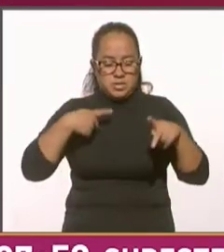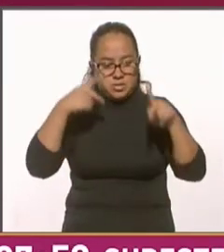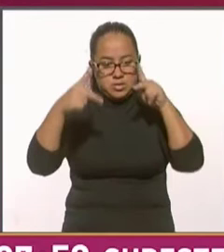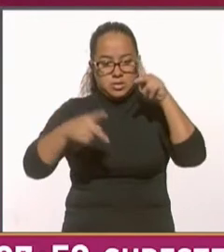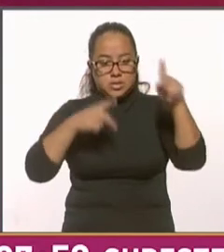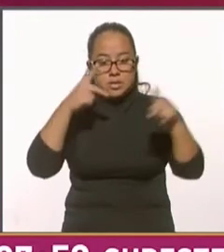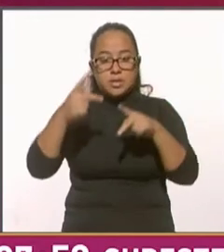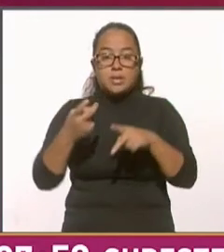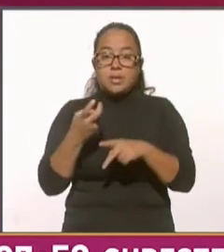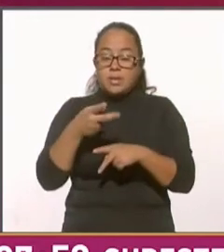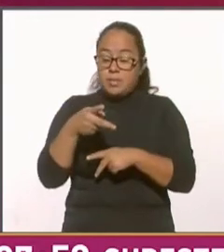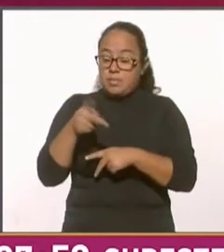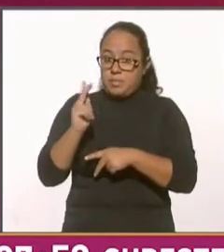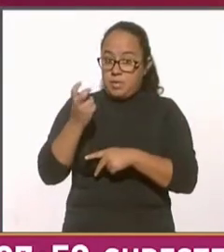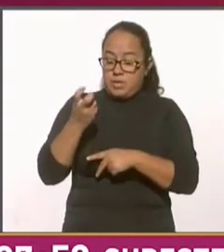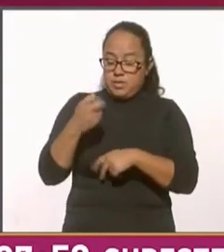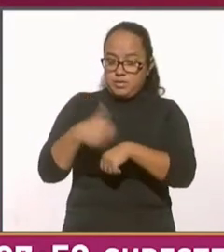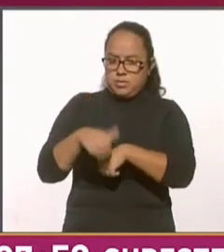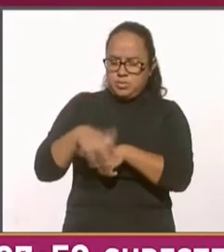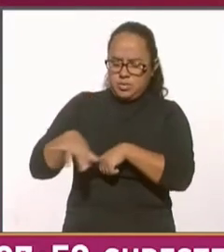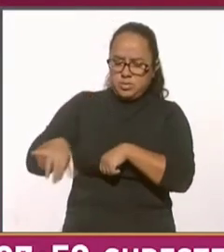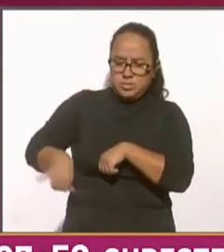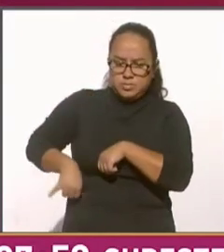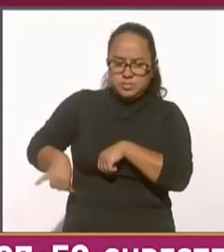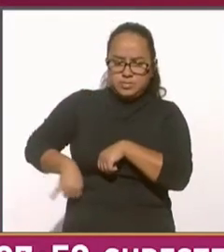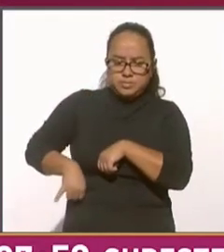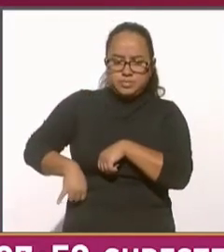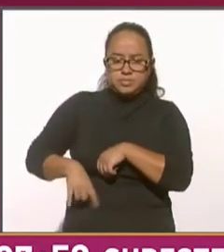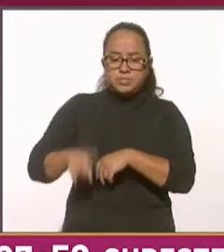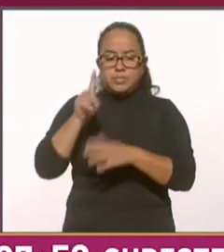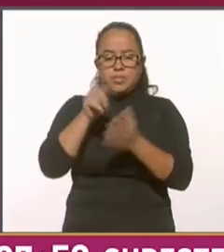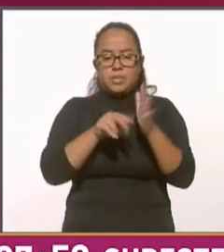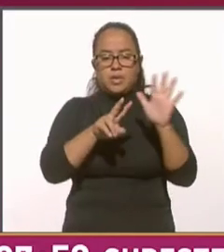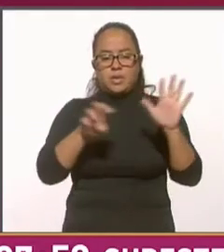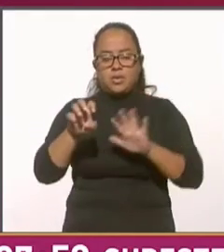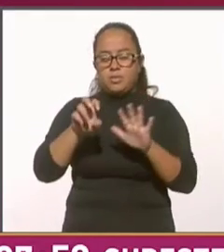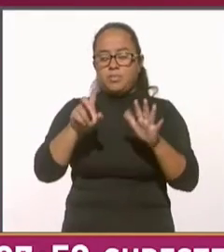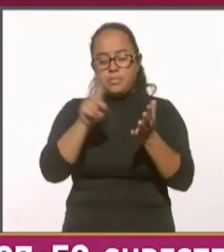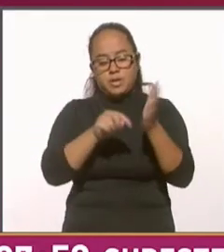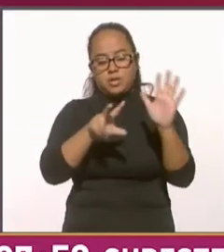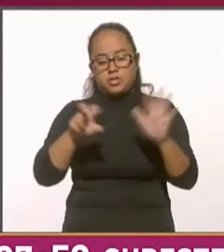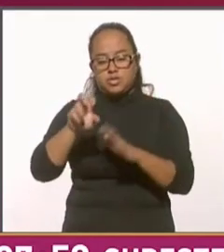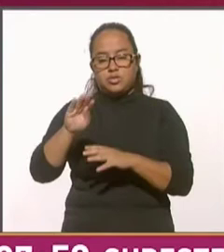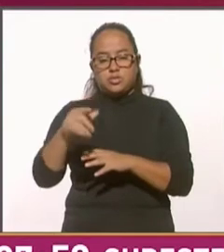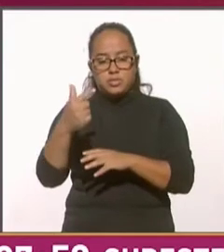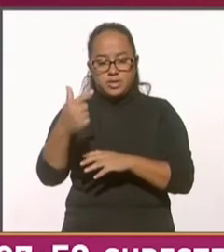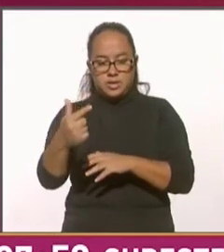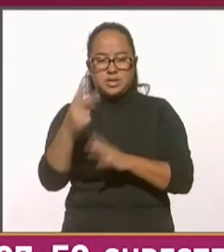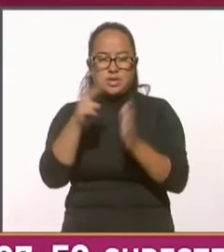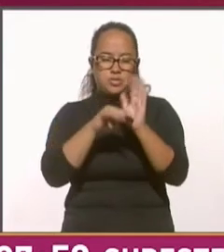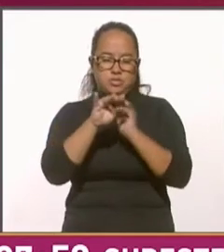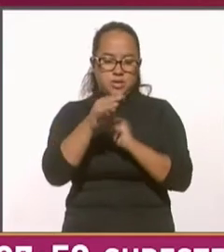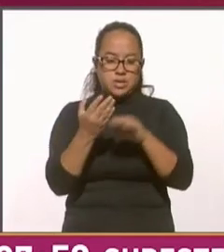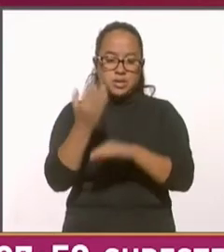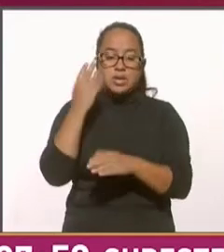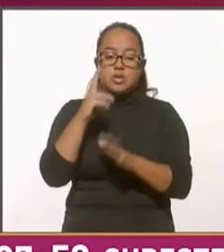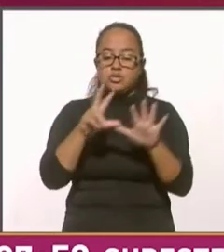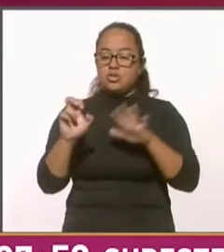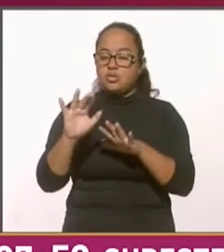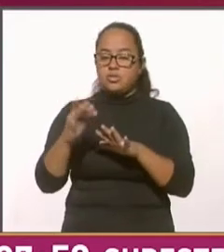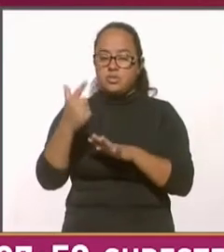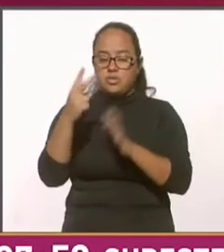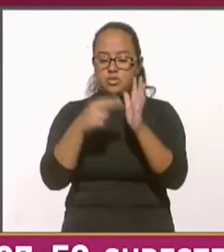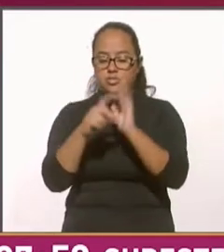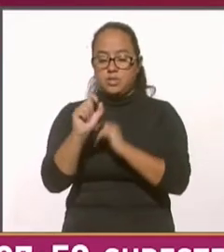este es el primer dato interesante, fue 1,897 en el 19, 857 en el 20